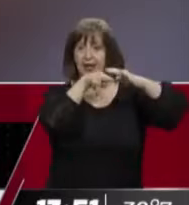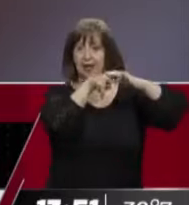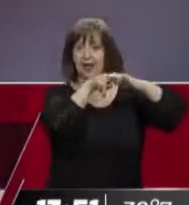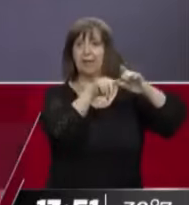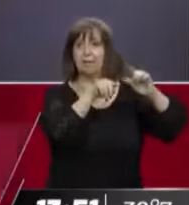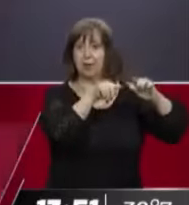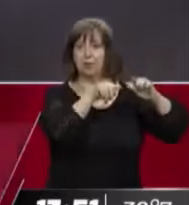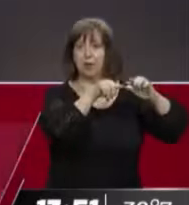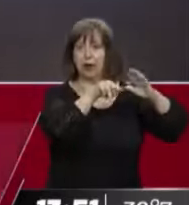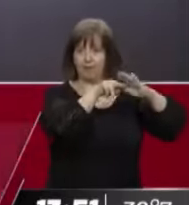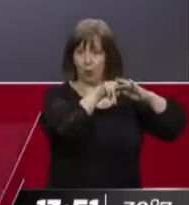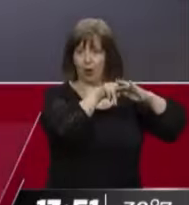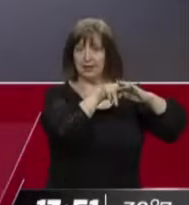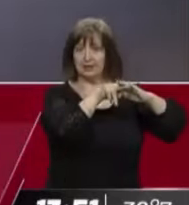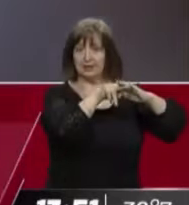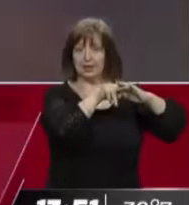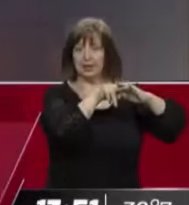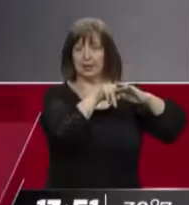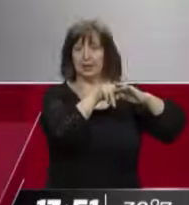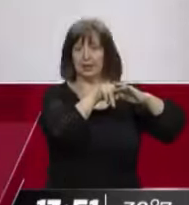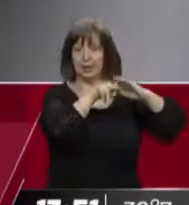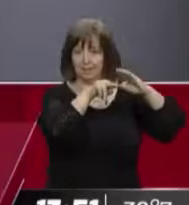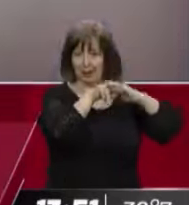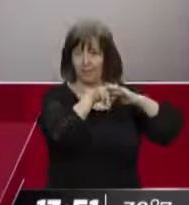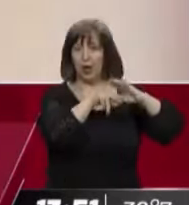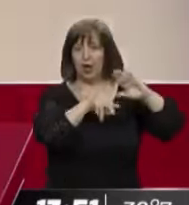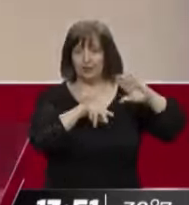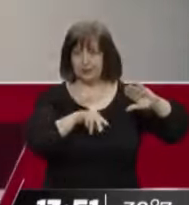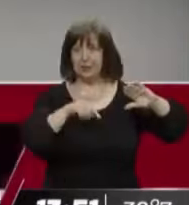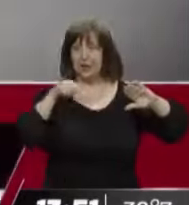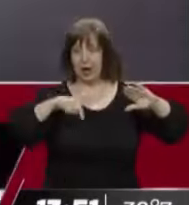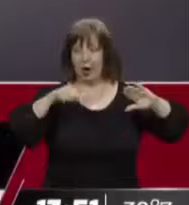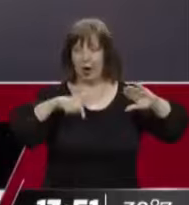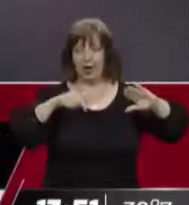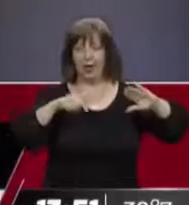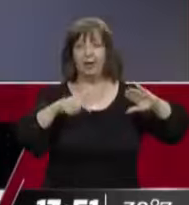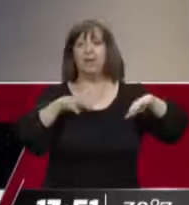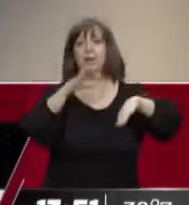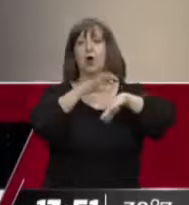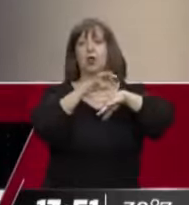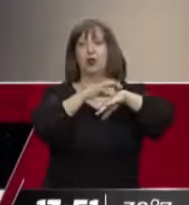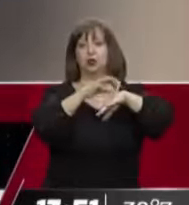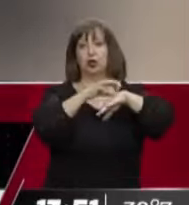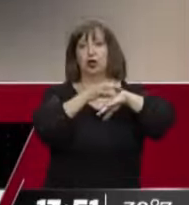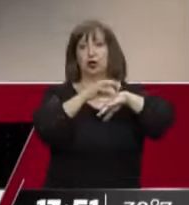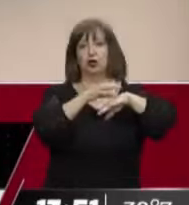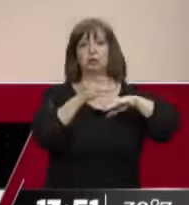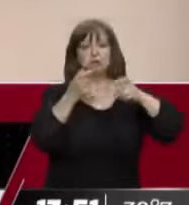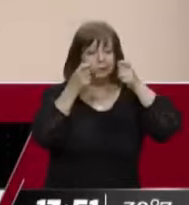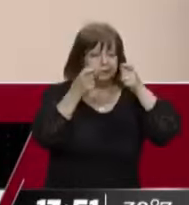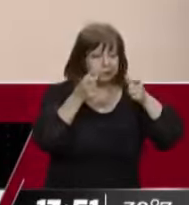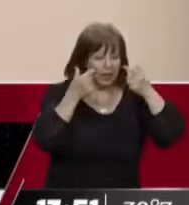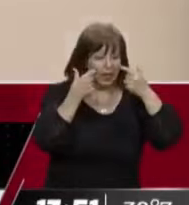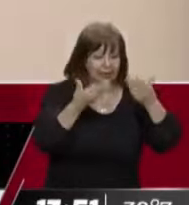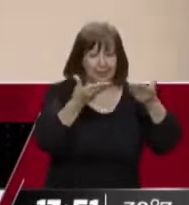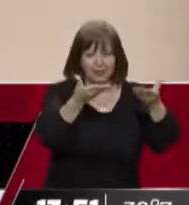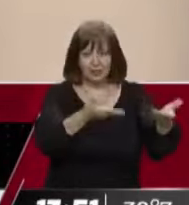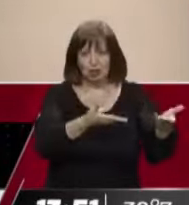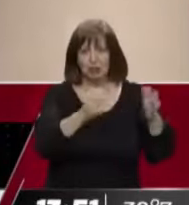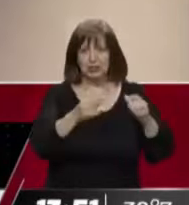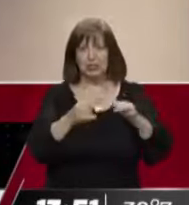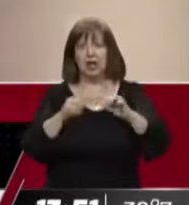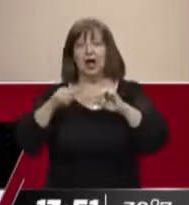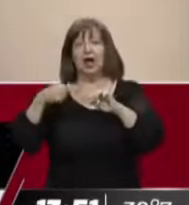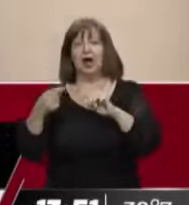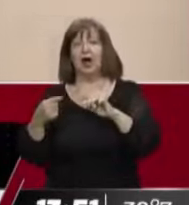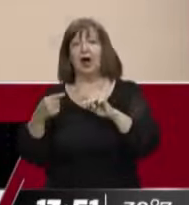mostraba temprano, sí. O sea, en la primera sigue todavía allí. Lo están asistiendo, el servicio coordinado de emergencia. Y ahora en este momento